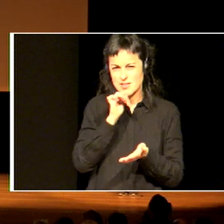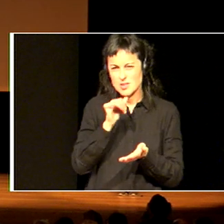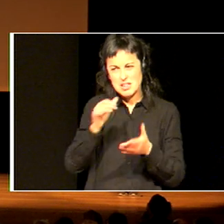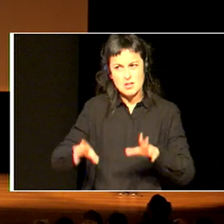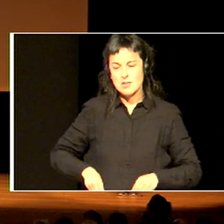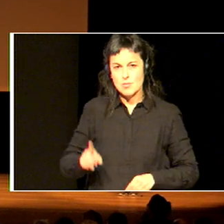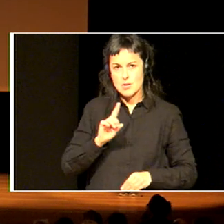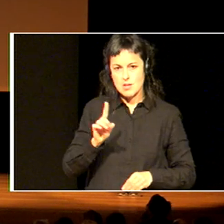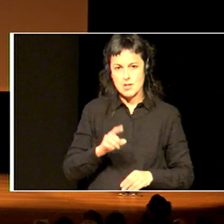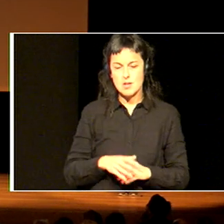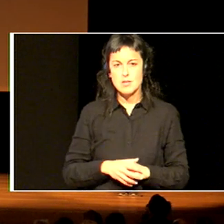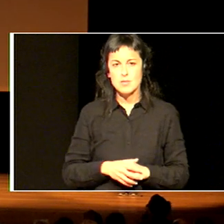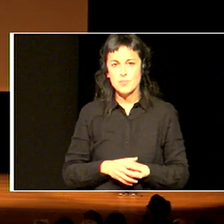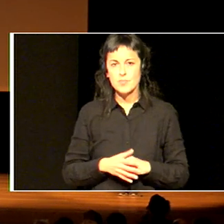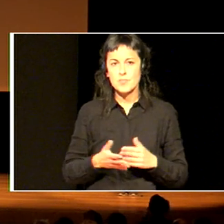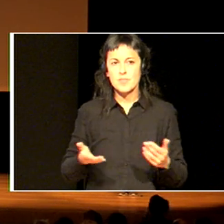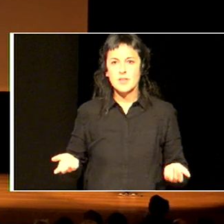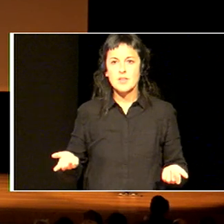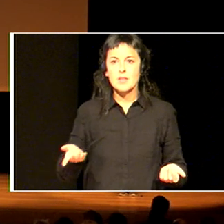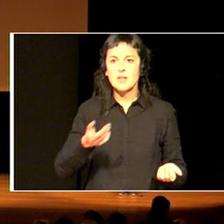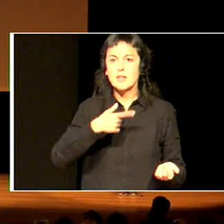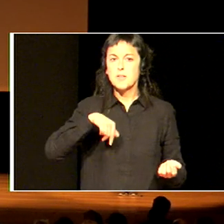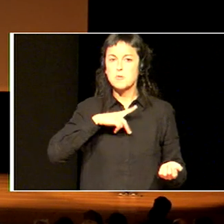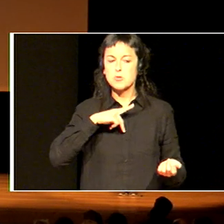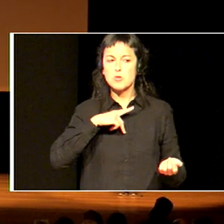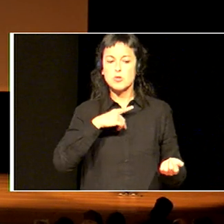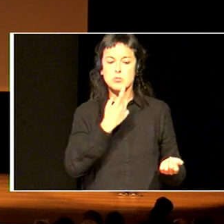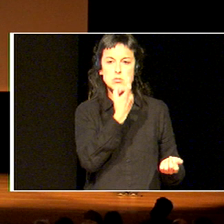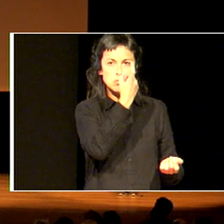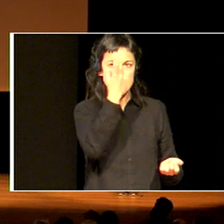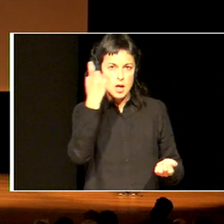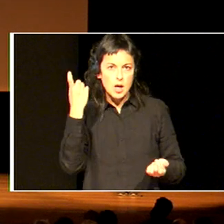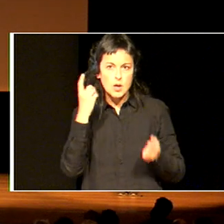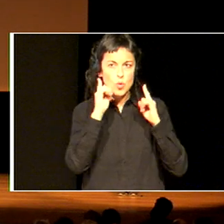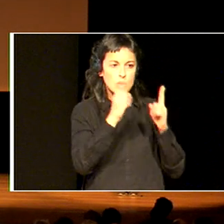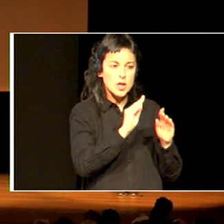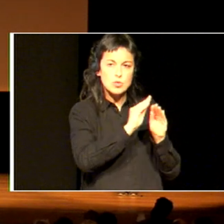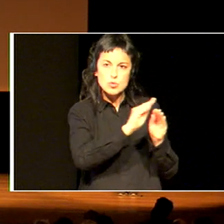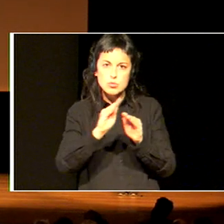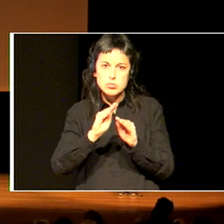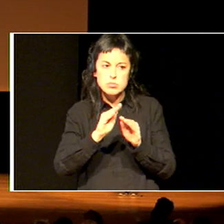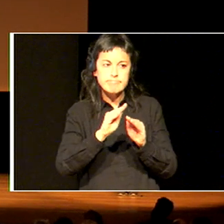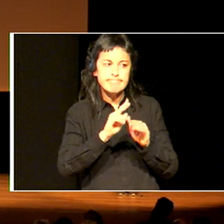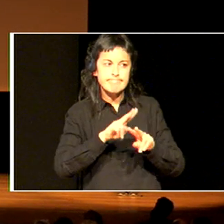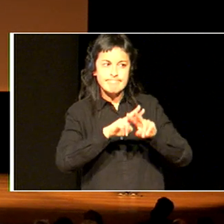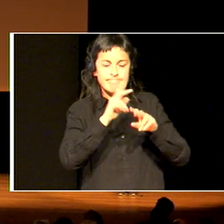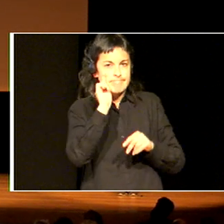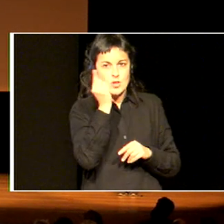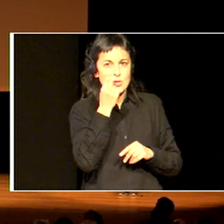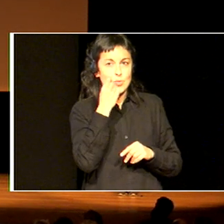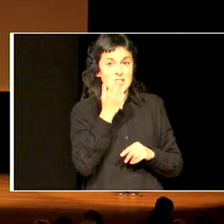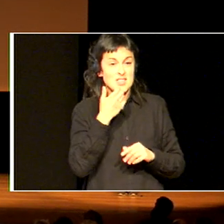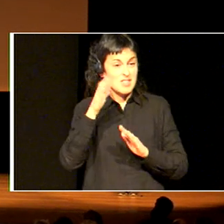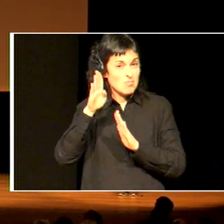Orduan, guk ikusten dugu, sei ikasle hauek, ba, ez bazen izen osatuz programari esker, ba, ez zutela